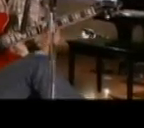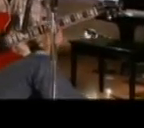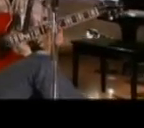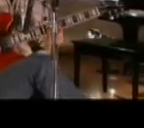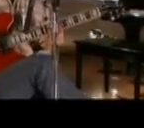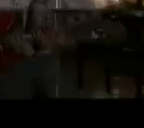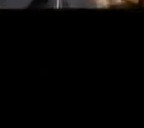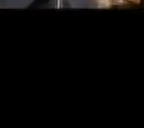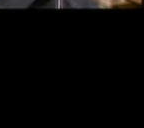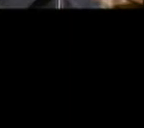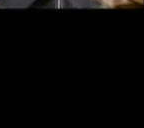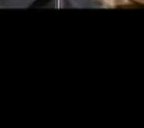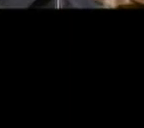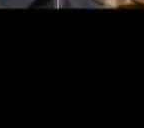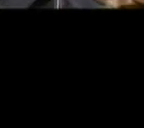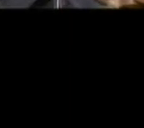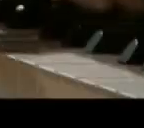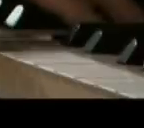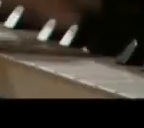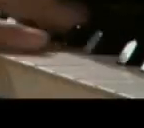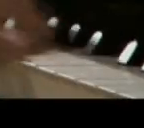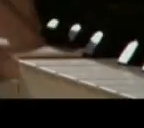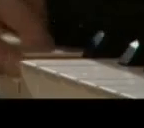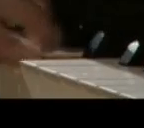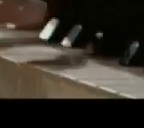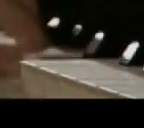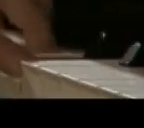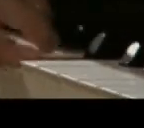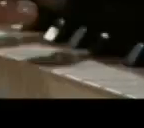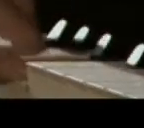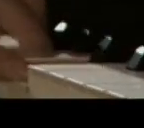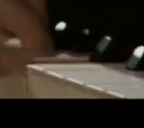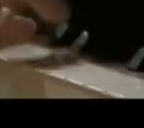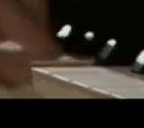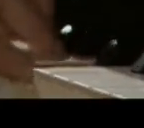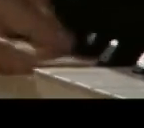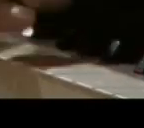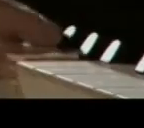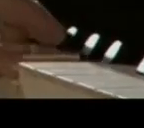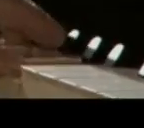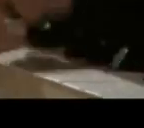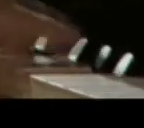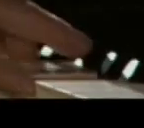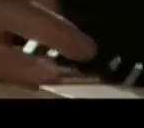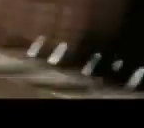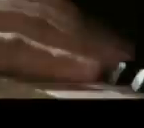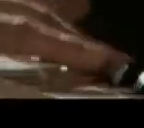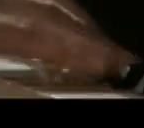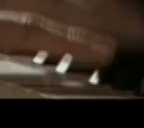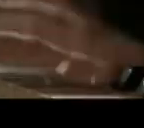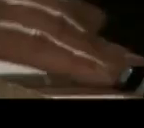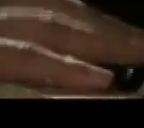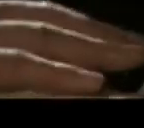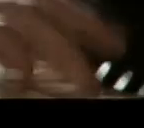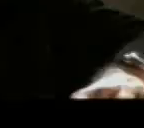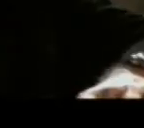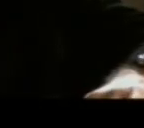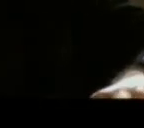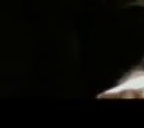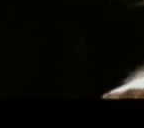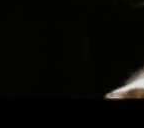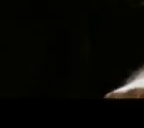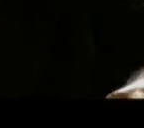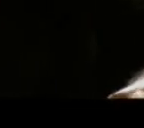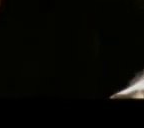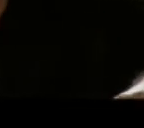del amor. Él se acercó, le preguntó si andaba bien. Llegaba